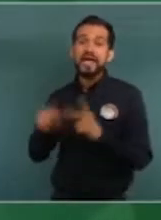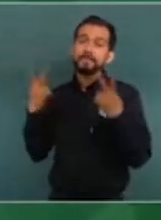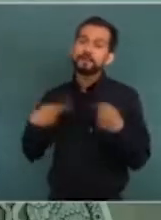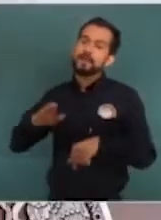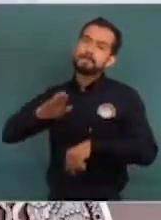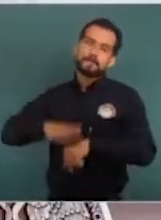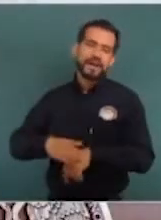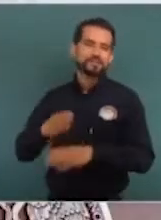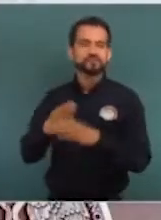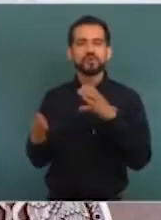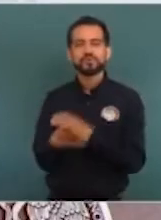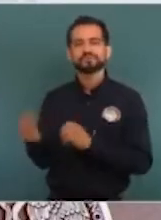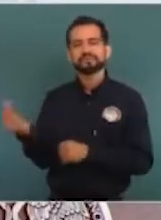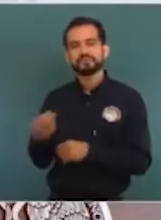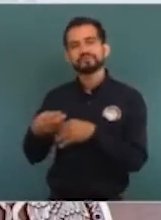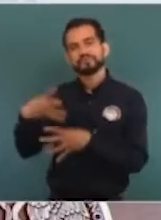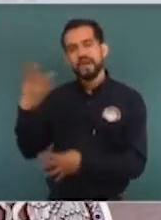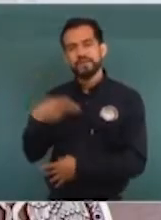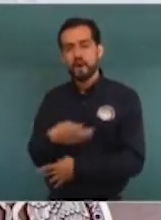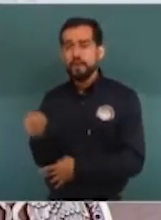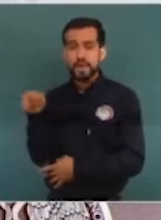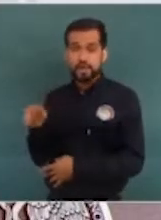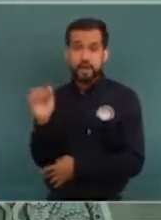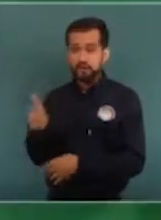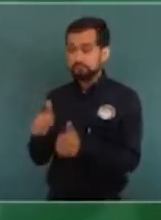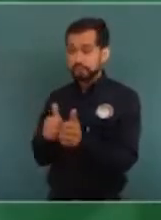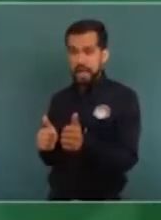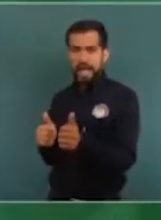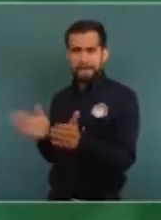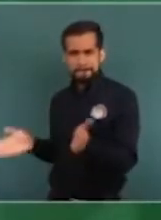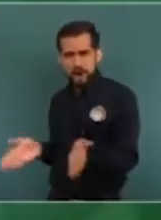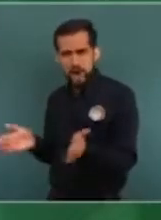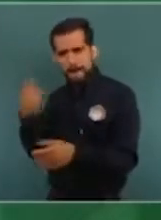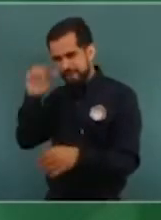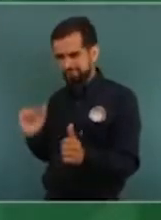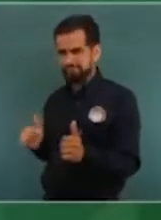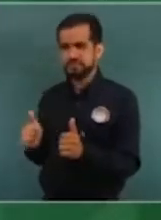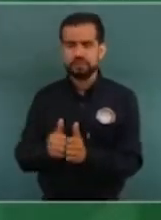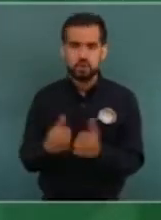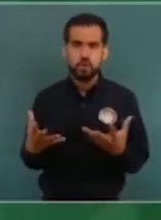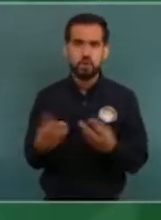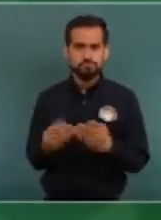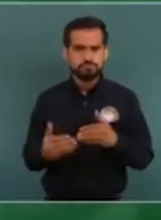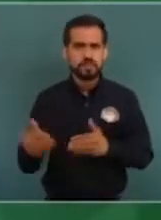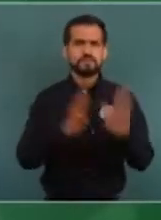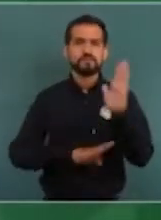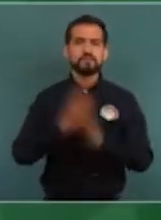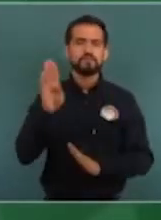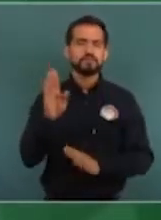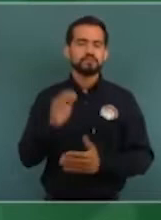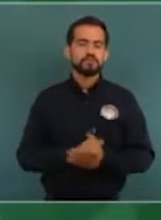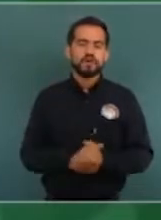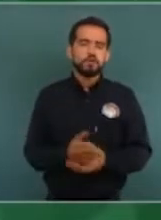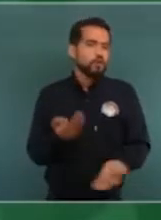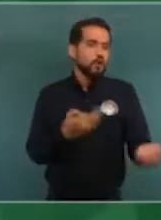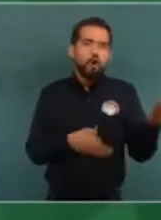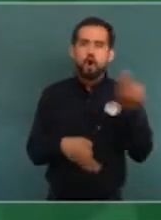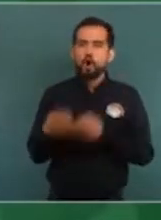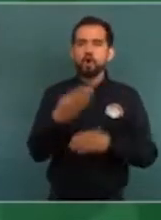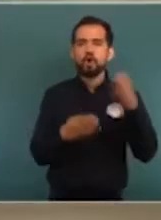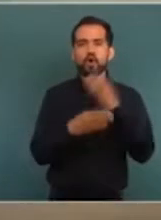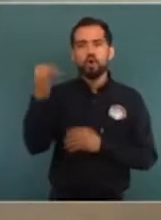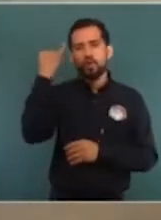más necesitada. Darle la mano al que se quedó atrás para que se empareje y caminemos todos juntos. Eso tiene que ver con todas las